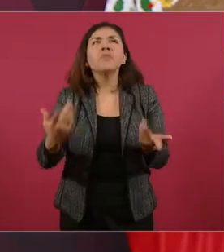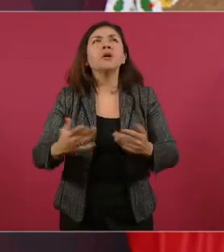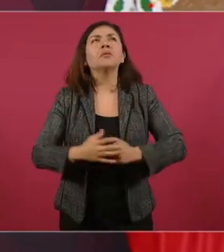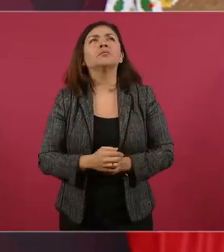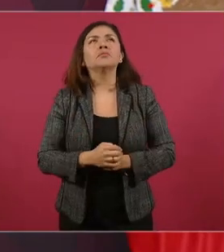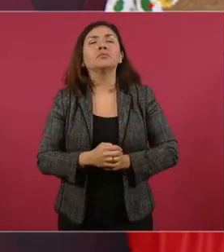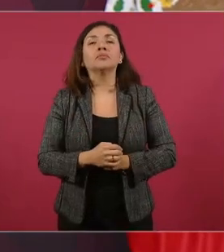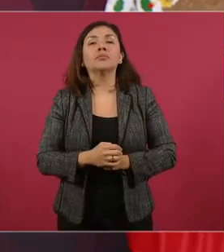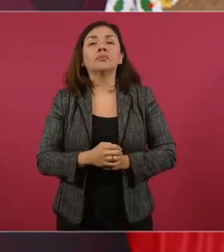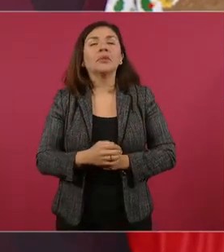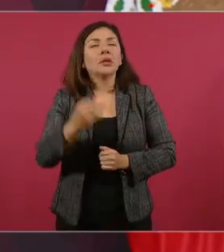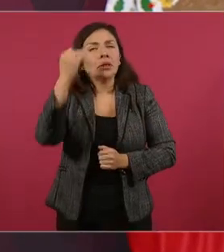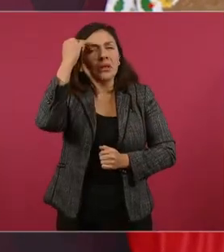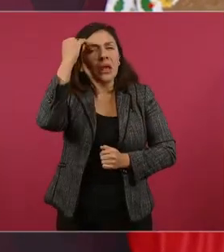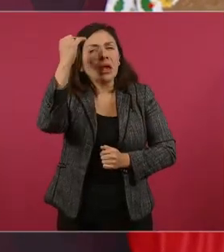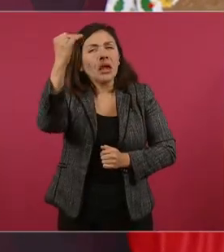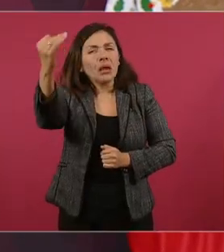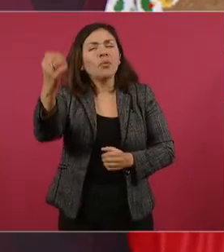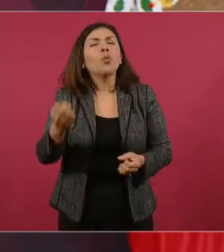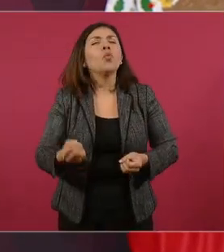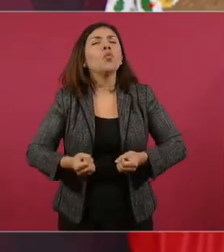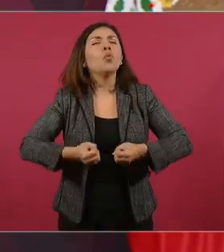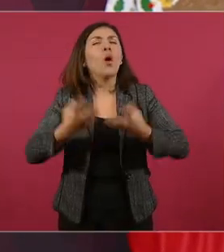tiempo había